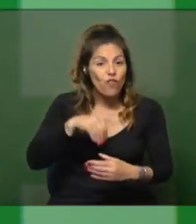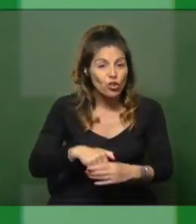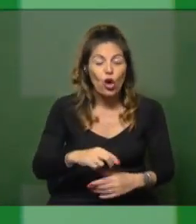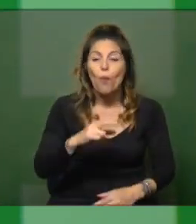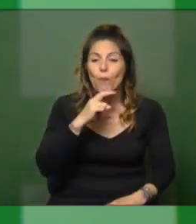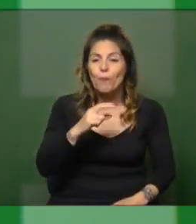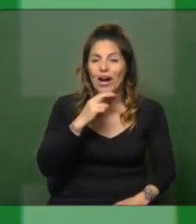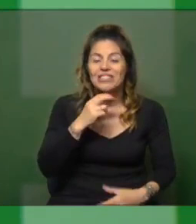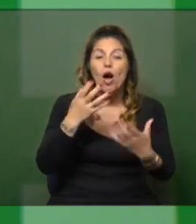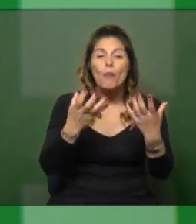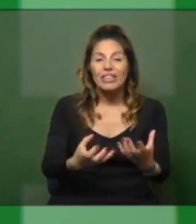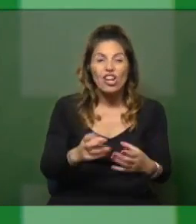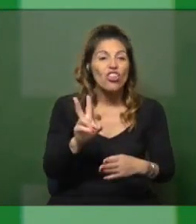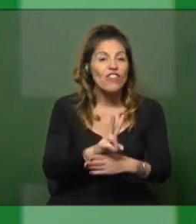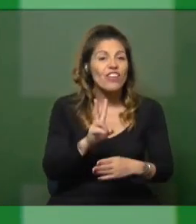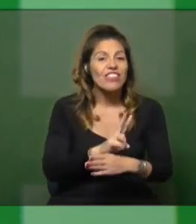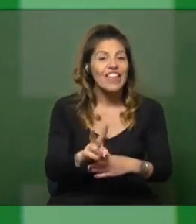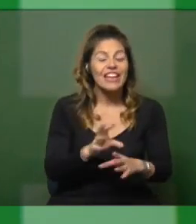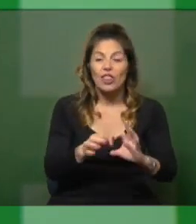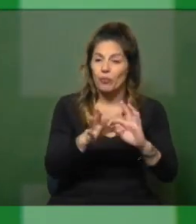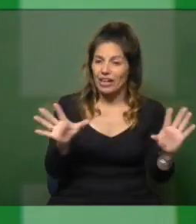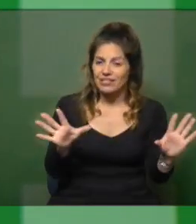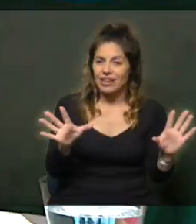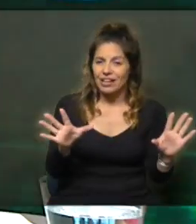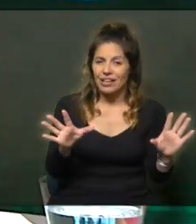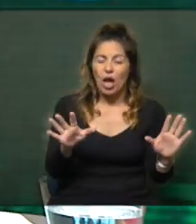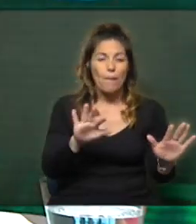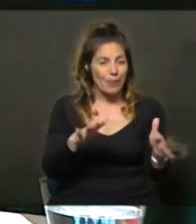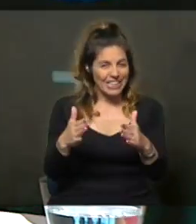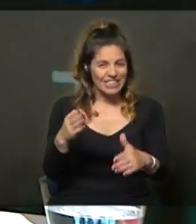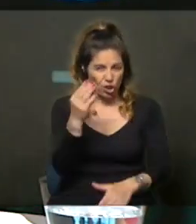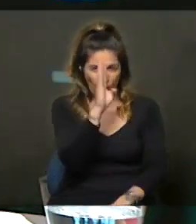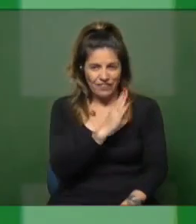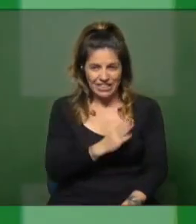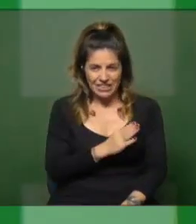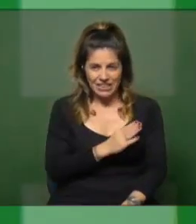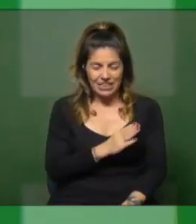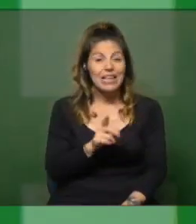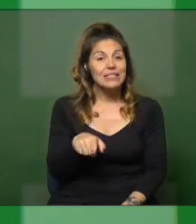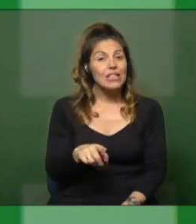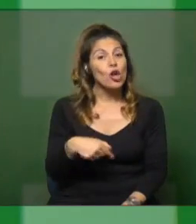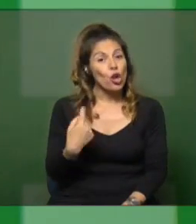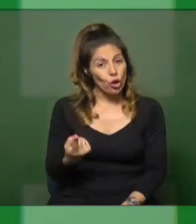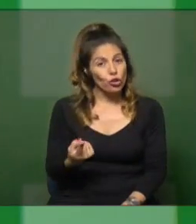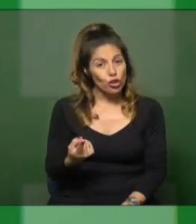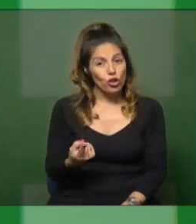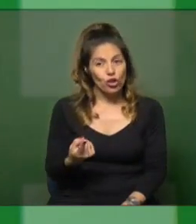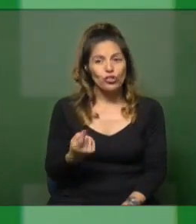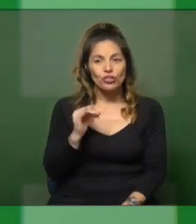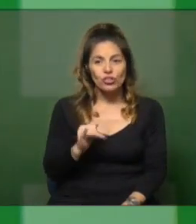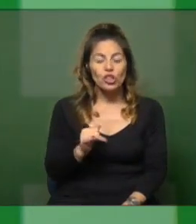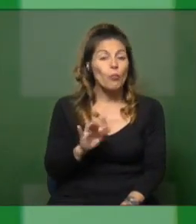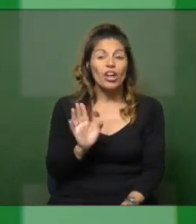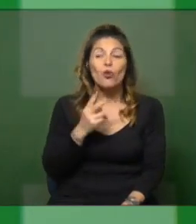masa porque quiero defender la democracia hao bastante espejo con Brasil no es Y eso es lo otro tremendo no es como que no